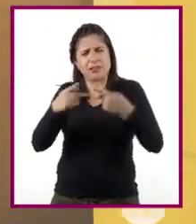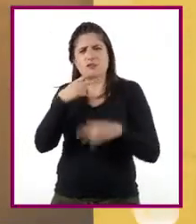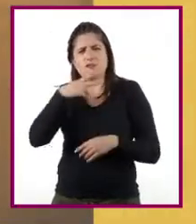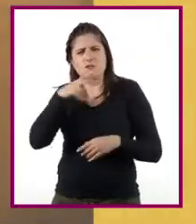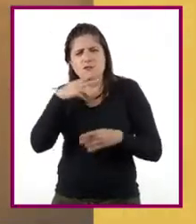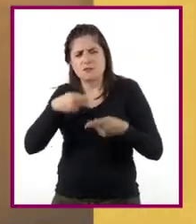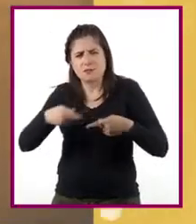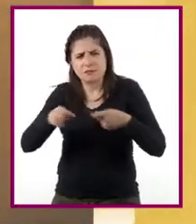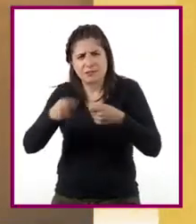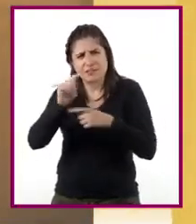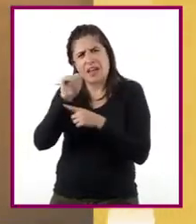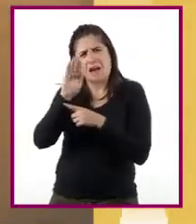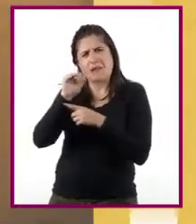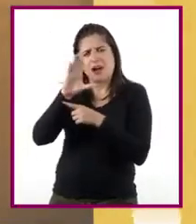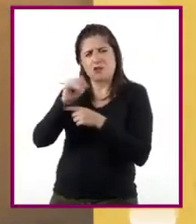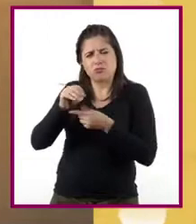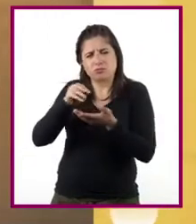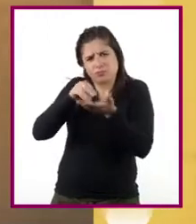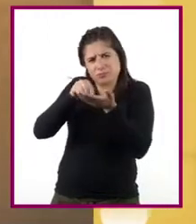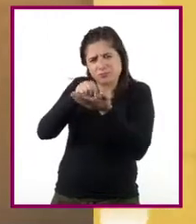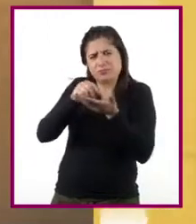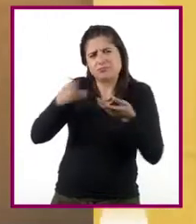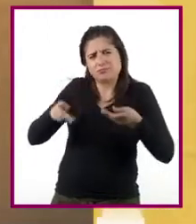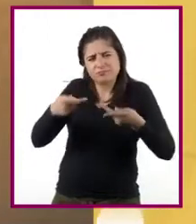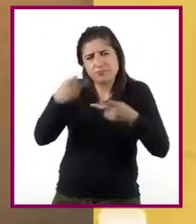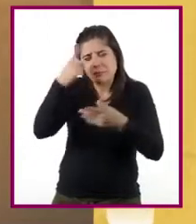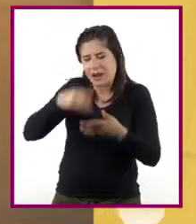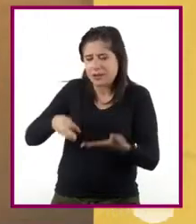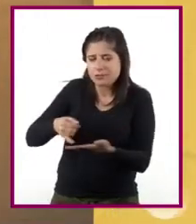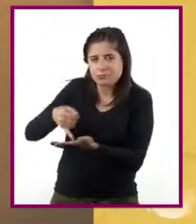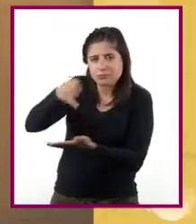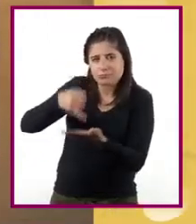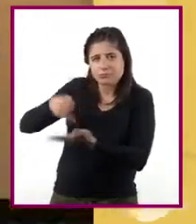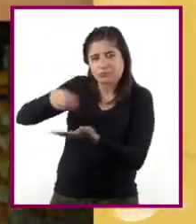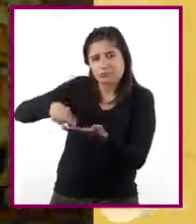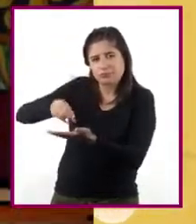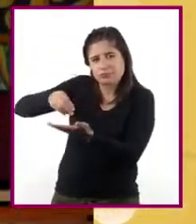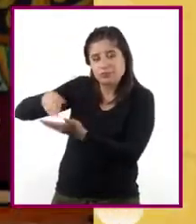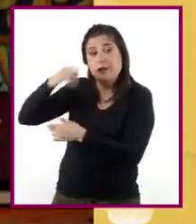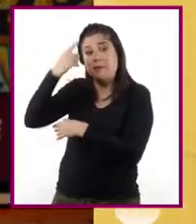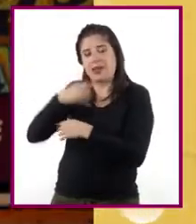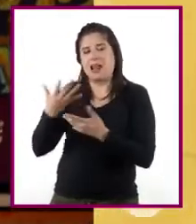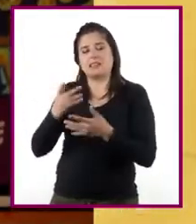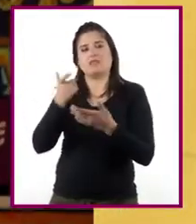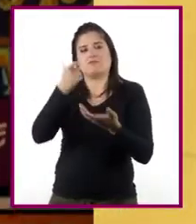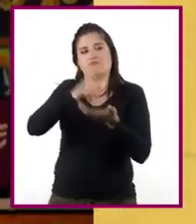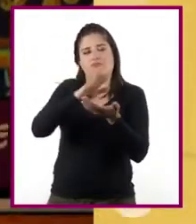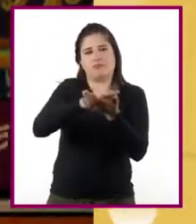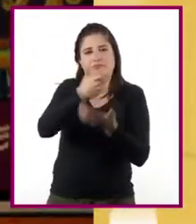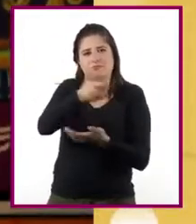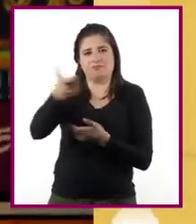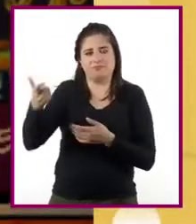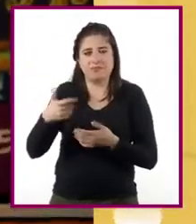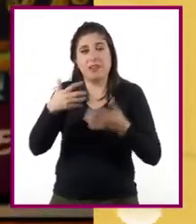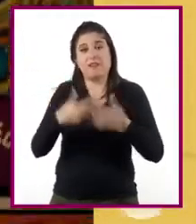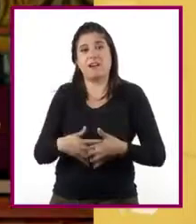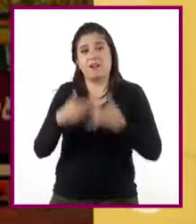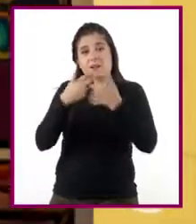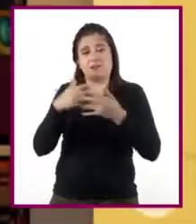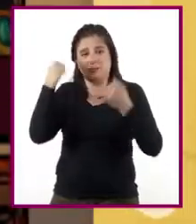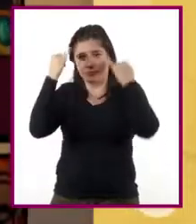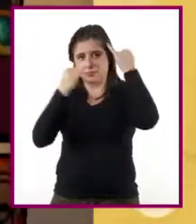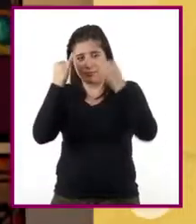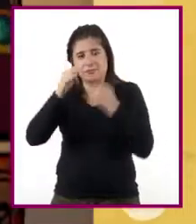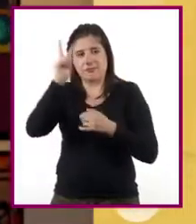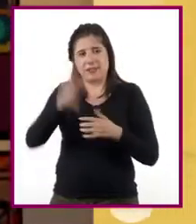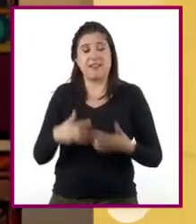rama, señalando los lugares en donde se podía cultivar y fijando su precio. Con el tiempo también monopolizó la fabricación, creando la